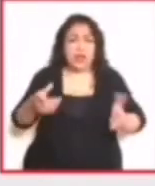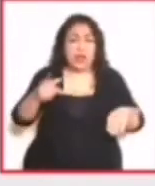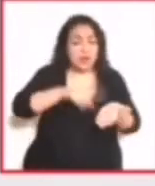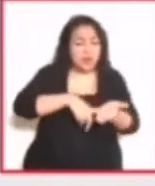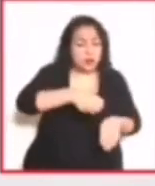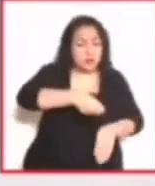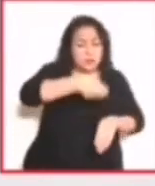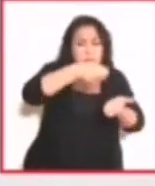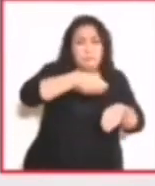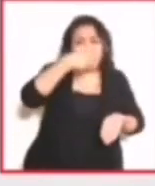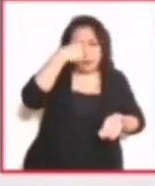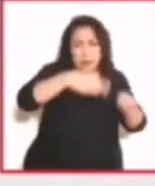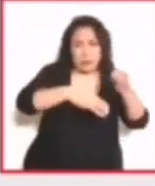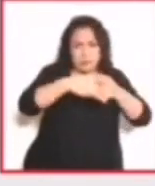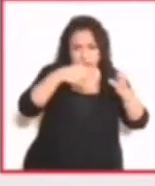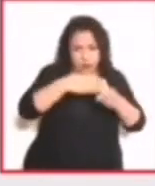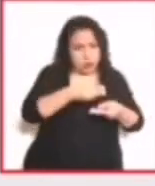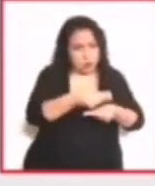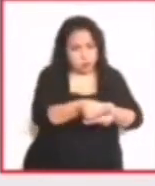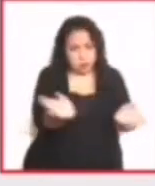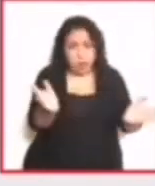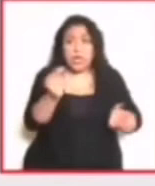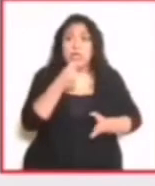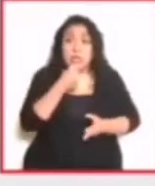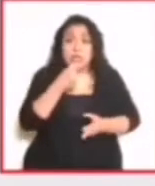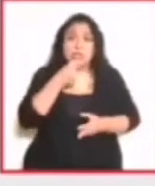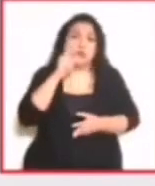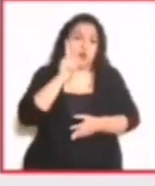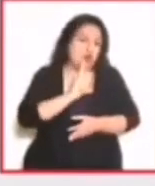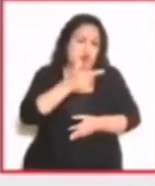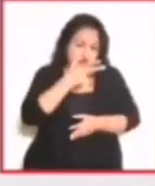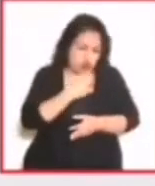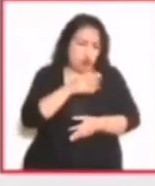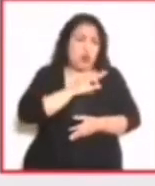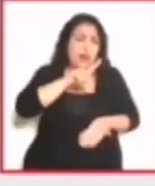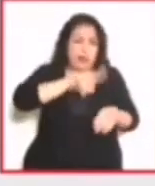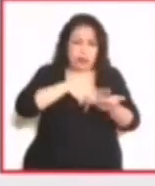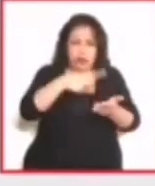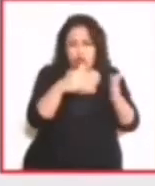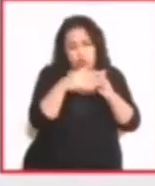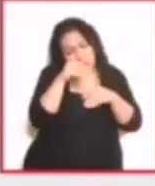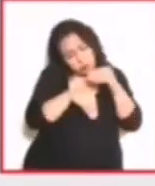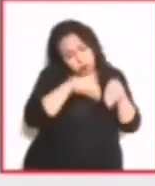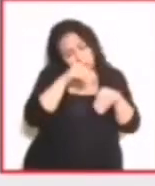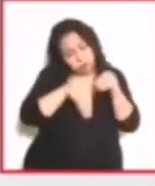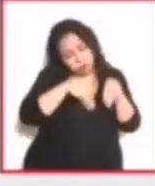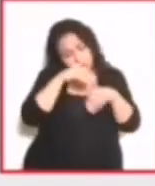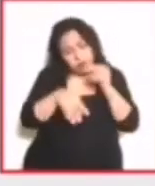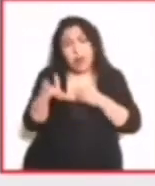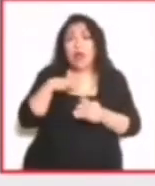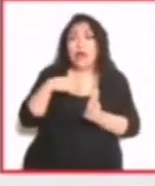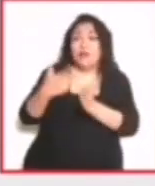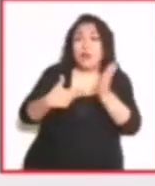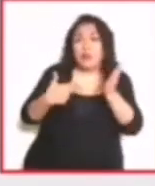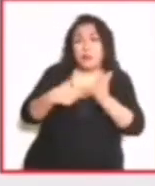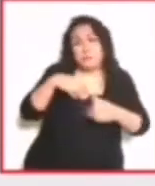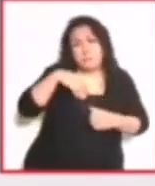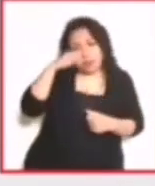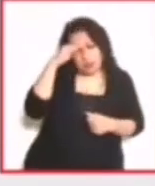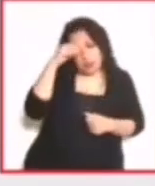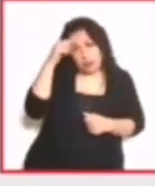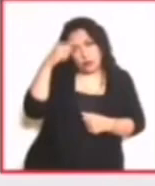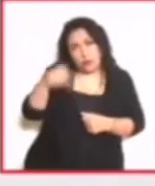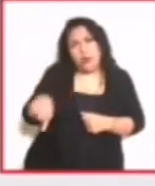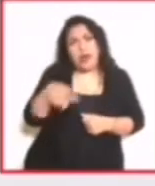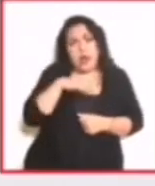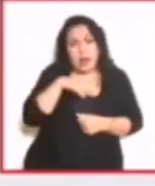las niñas y niños podrán realizar en casa, los talleres que estaban pensados para